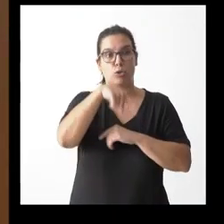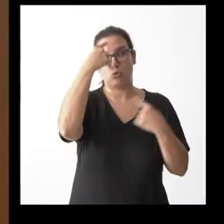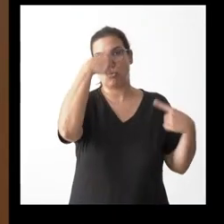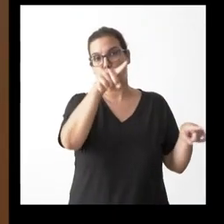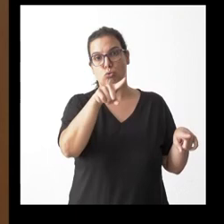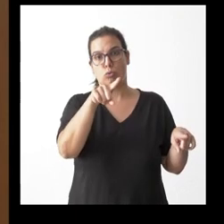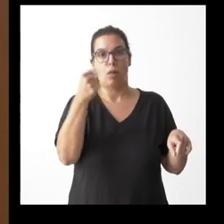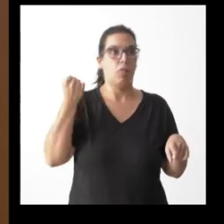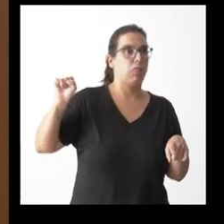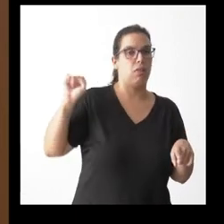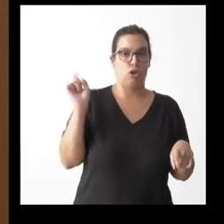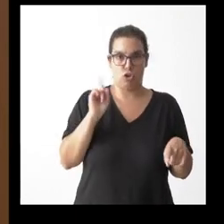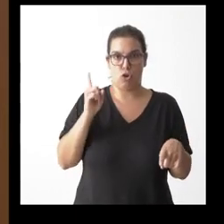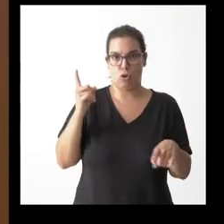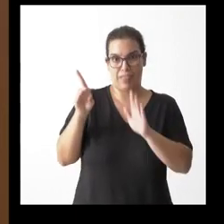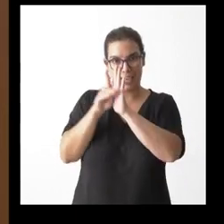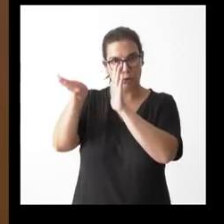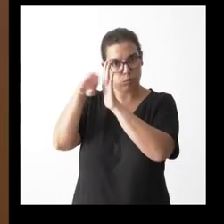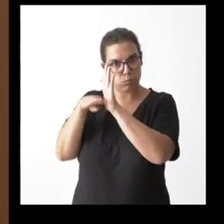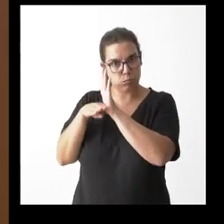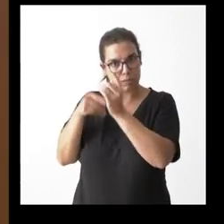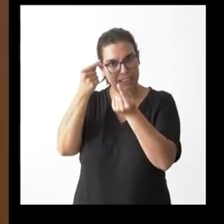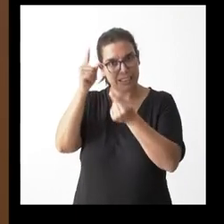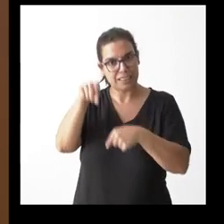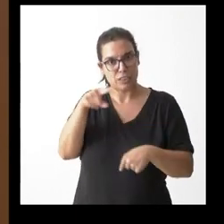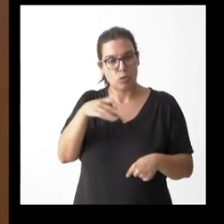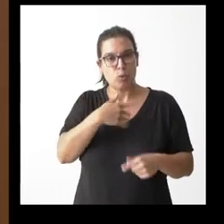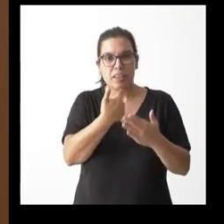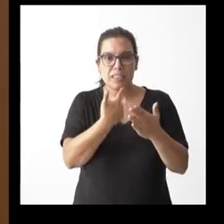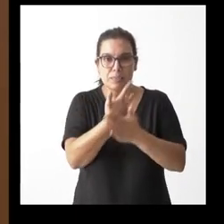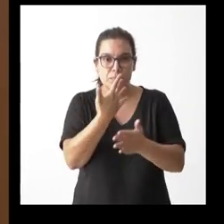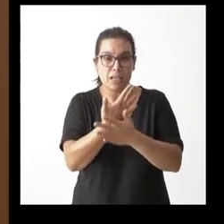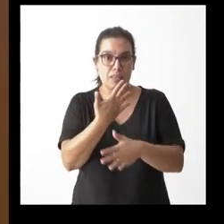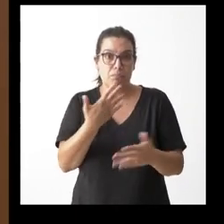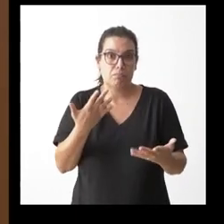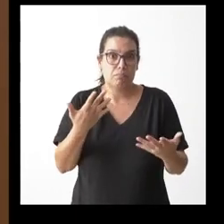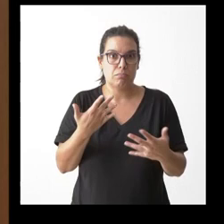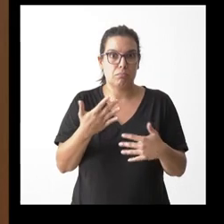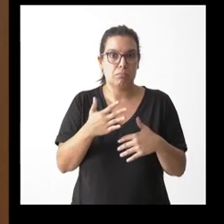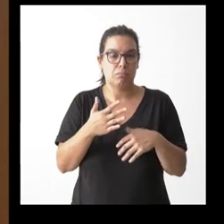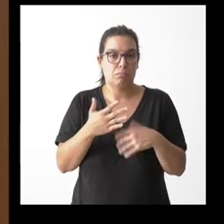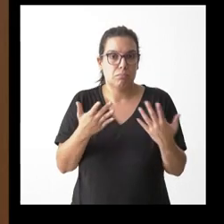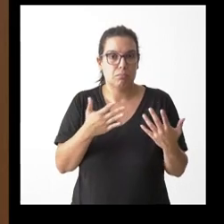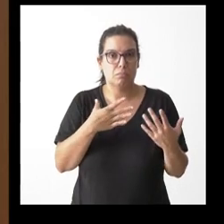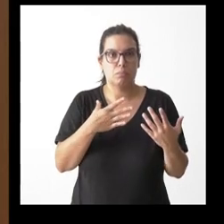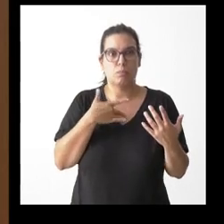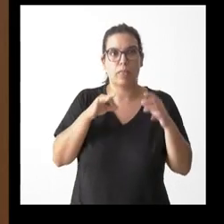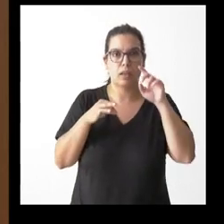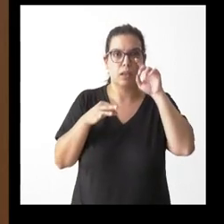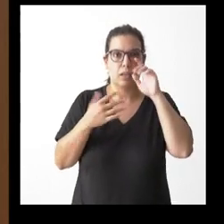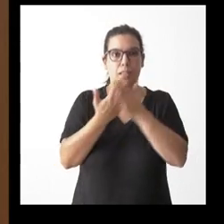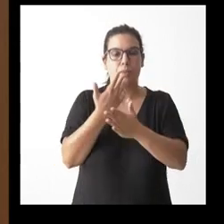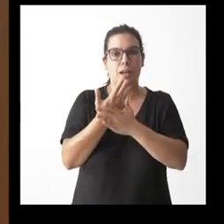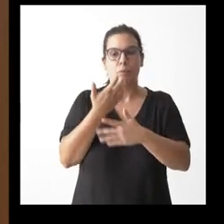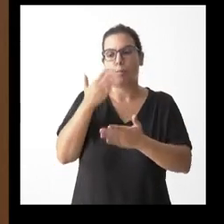que es algo que está arreglado, imagino. Bueno, y no sé si nos pueden decir, ya que nos vamos a poner a contarlo, a qué temperatura